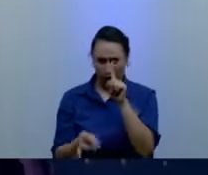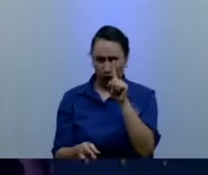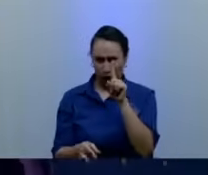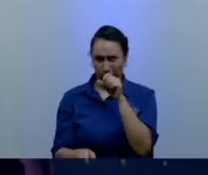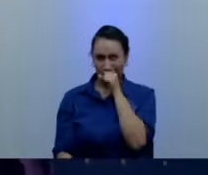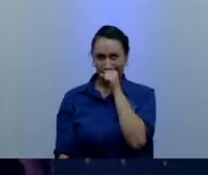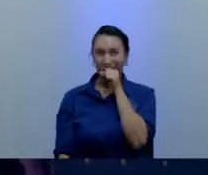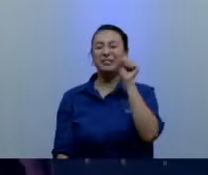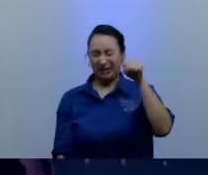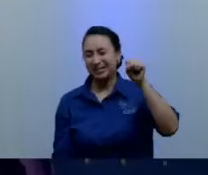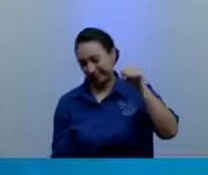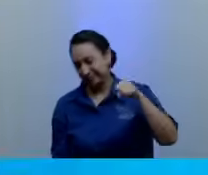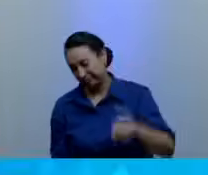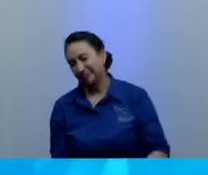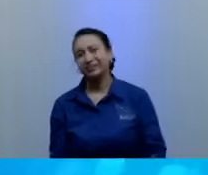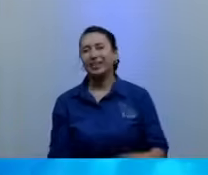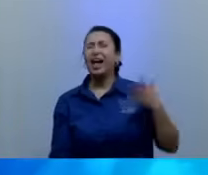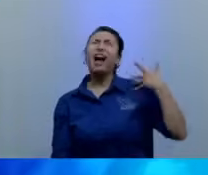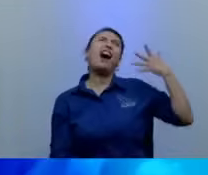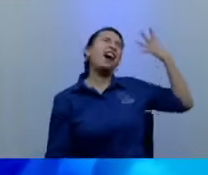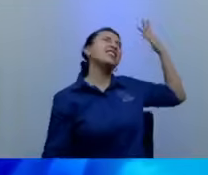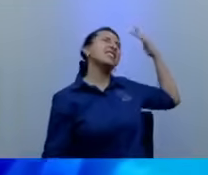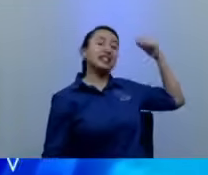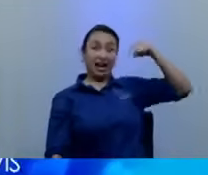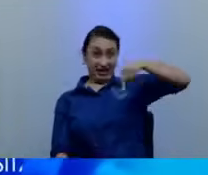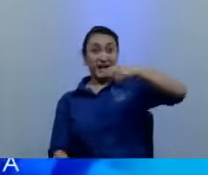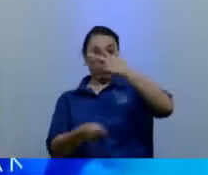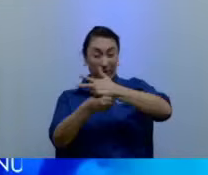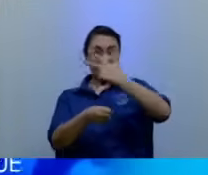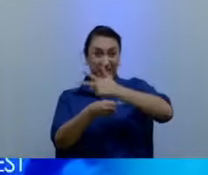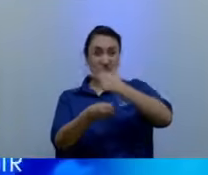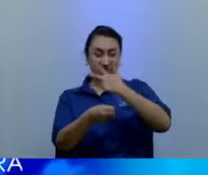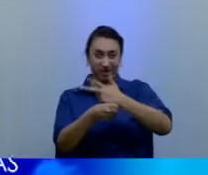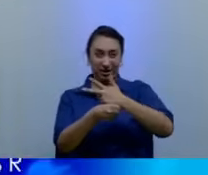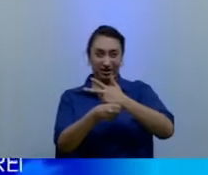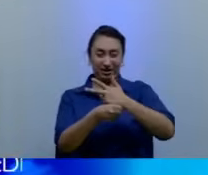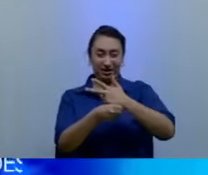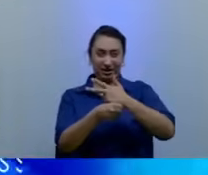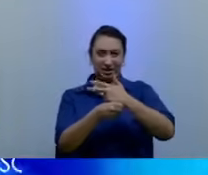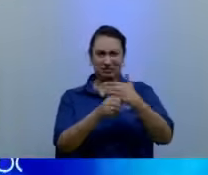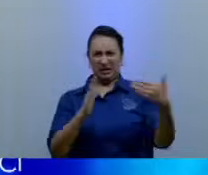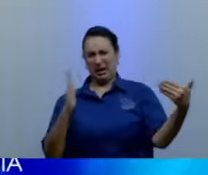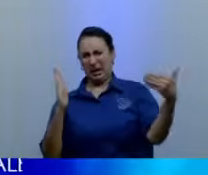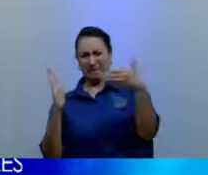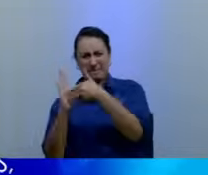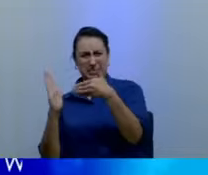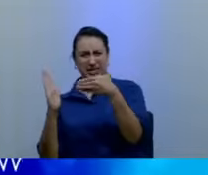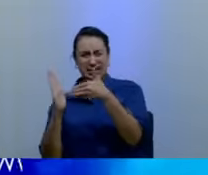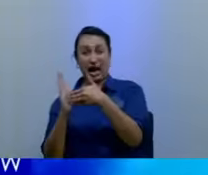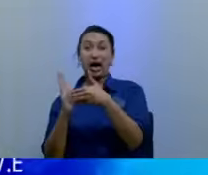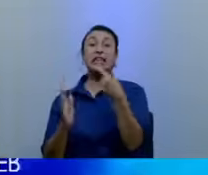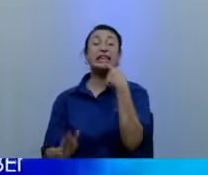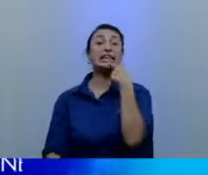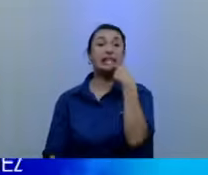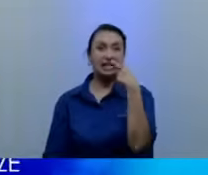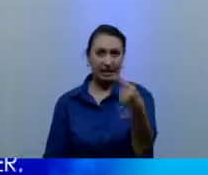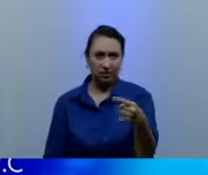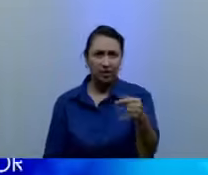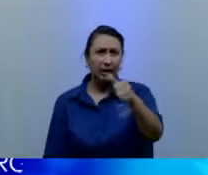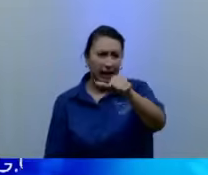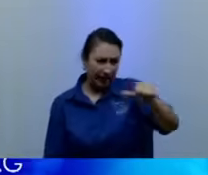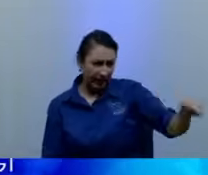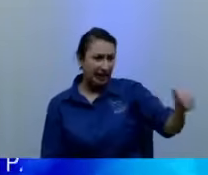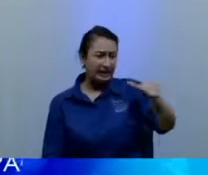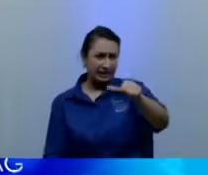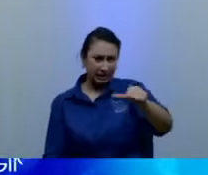Mire, hace años aquí en Guate hubo una amenaza que se había contaminado las fuentes de las aguas de las cuales